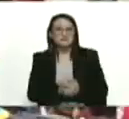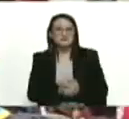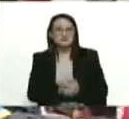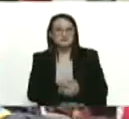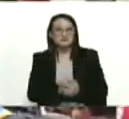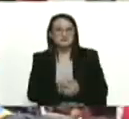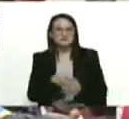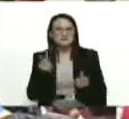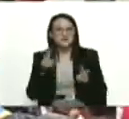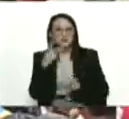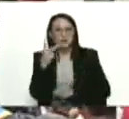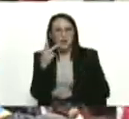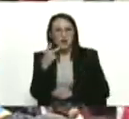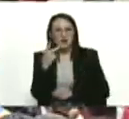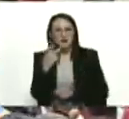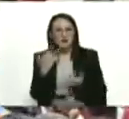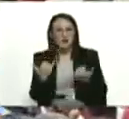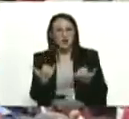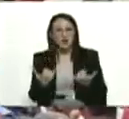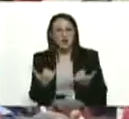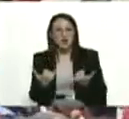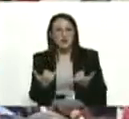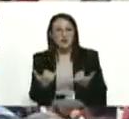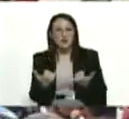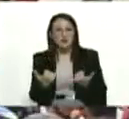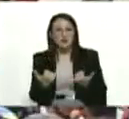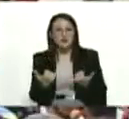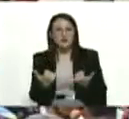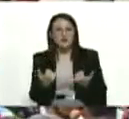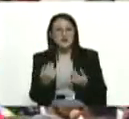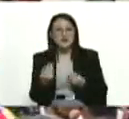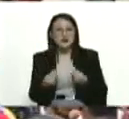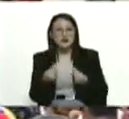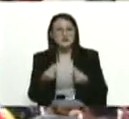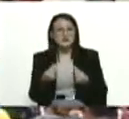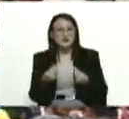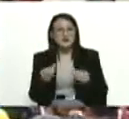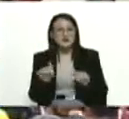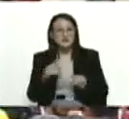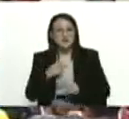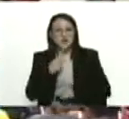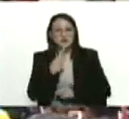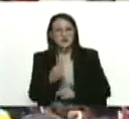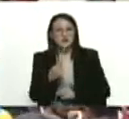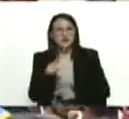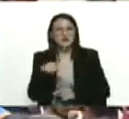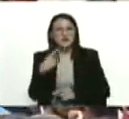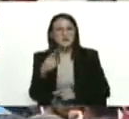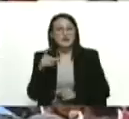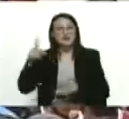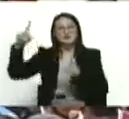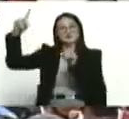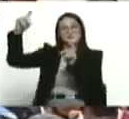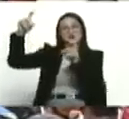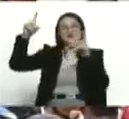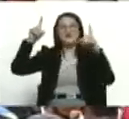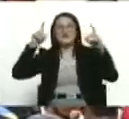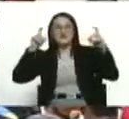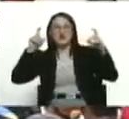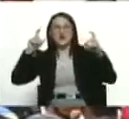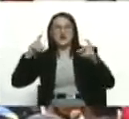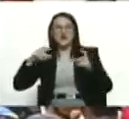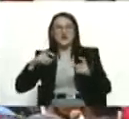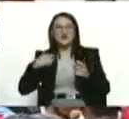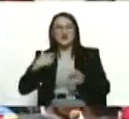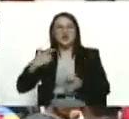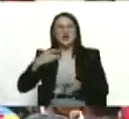marketing político, pues, como es ahorita, hacer eso que yo les digo y después tomarse un selfie, qué sé yo, una grabación. Aquí